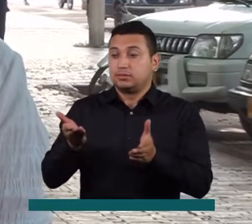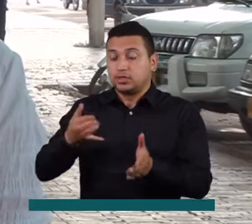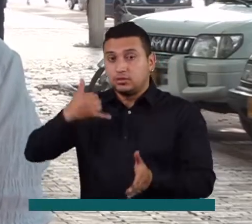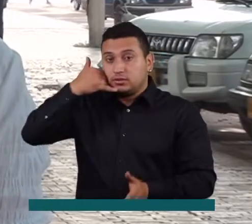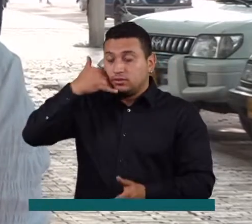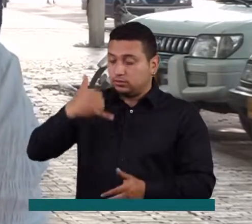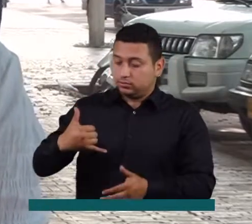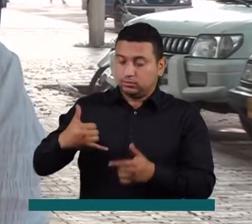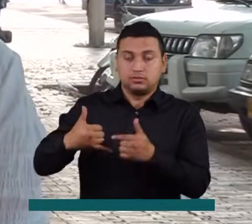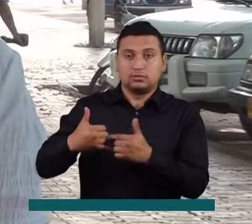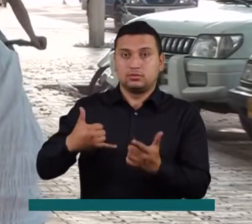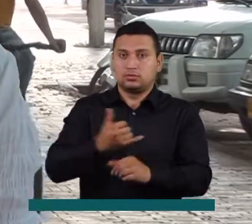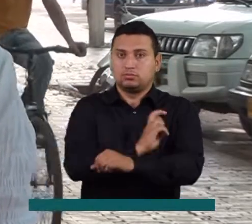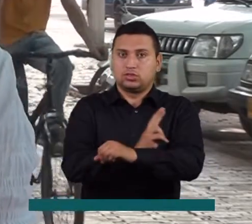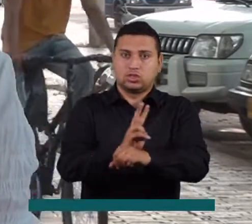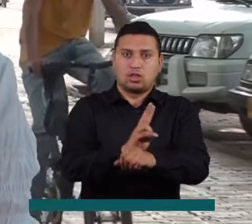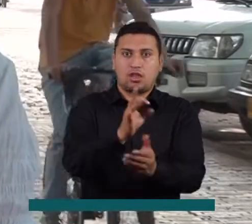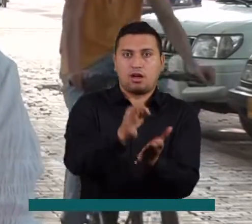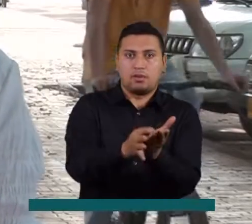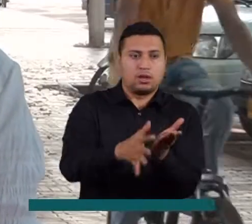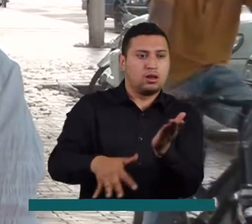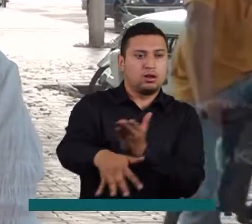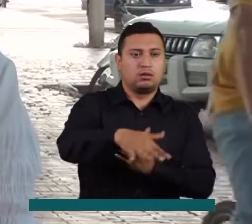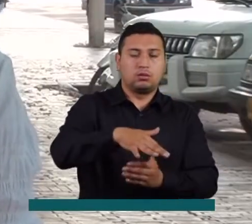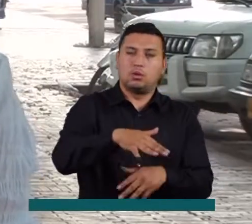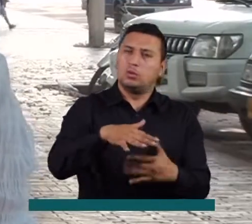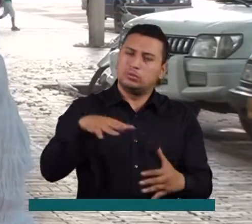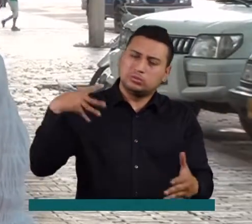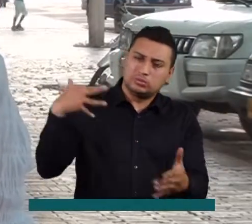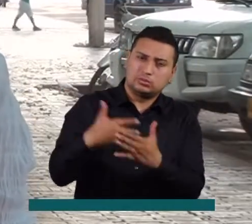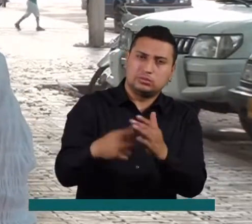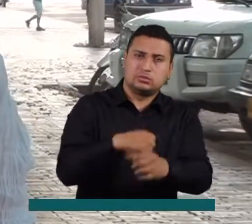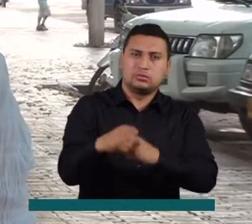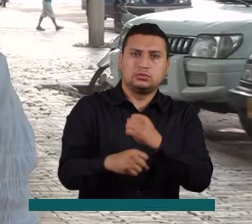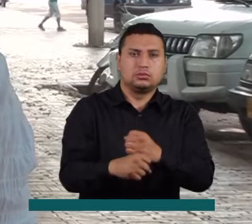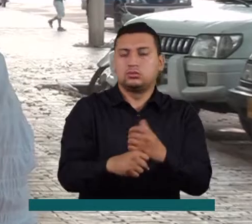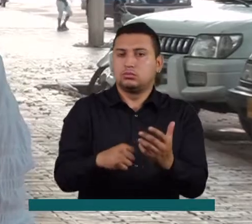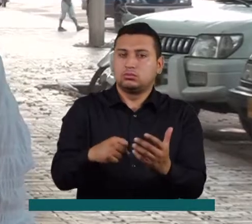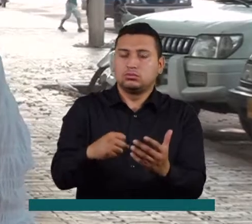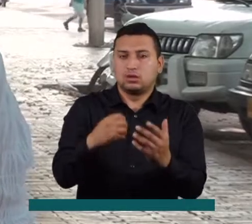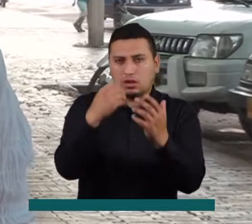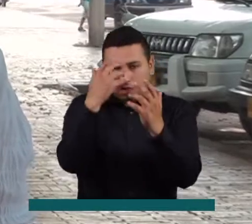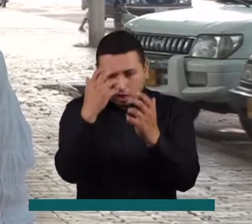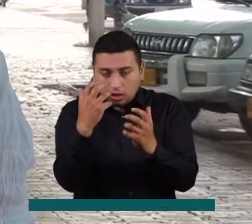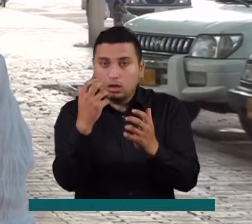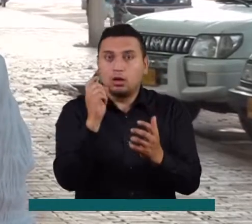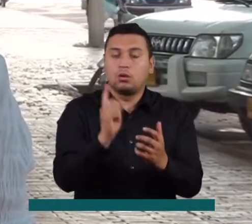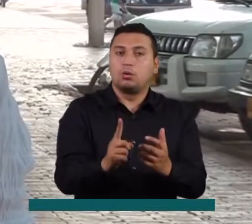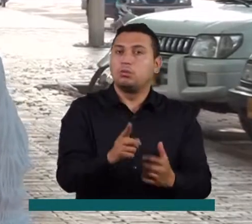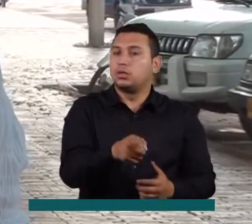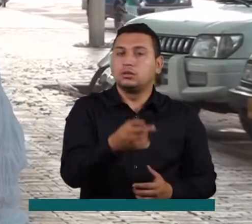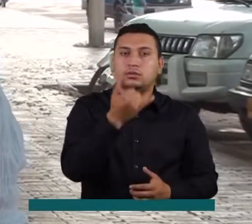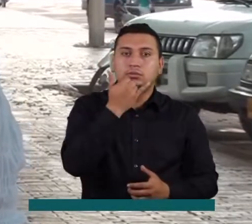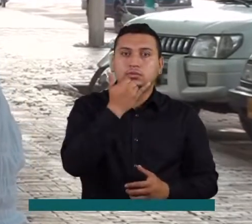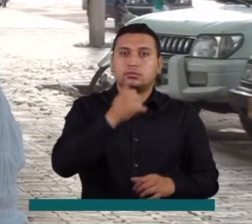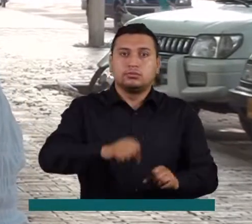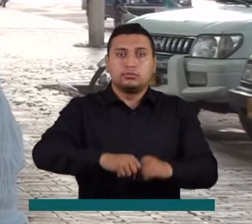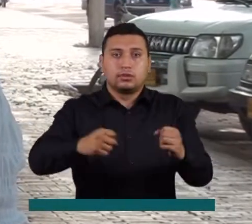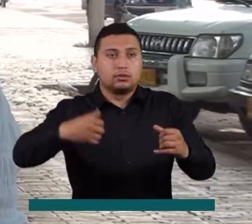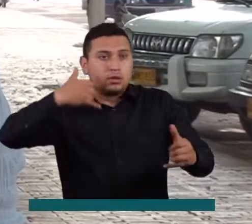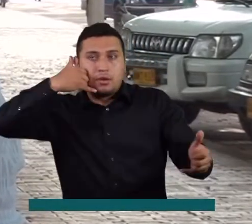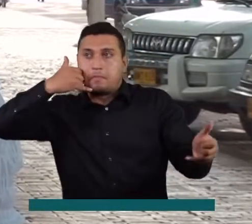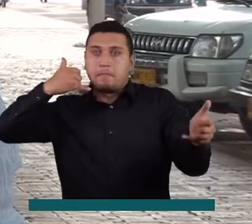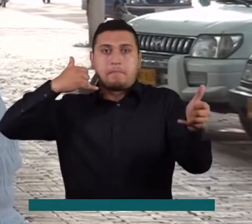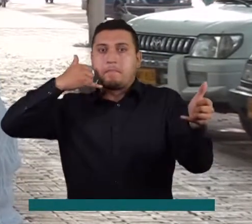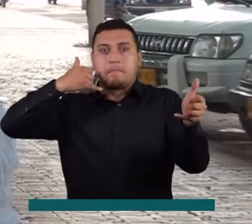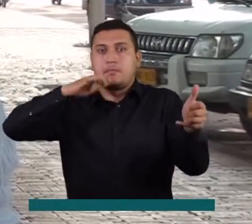Mabel, el servicio de telefonía para los habitantes de Puerto Carreño se ha convertido en toda una pesadilla en los últimos años. Ha colapsado más de una vez, dejando a